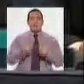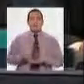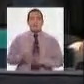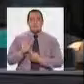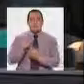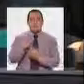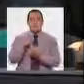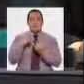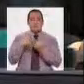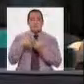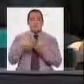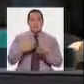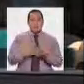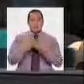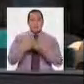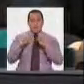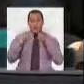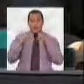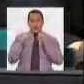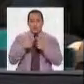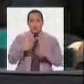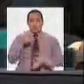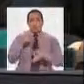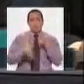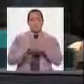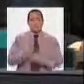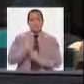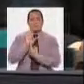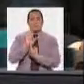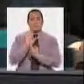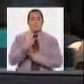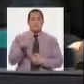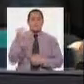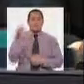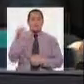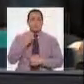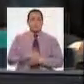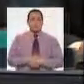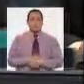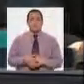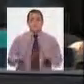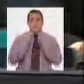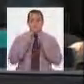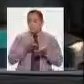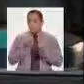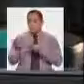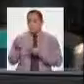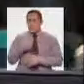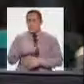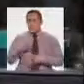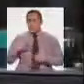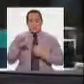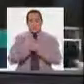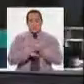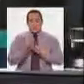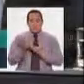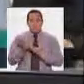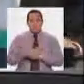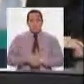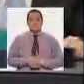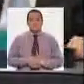formular la contestación de la demanda que finalmente se presentó en esa fecha. No sé si el ministro Cateriano... Sí.